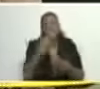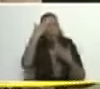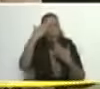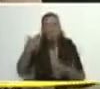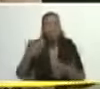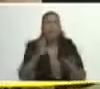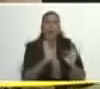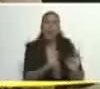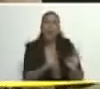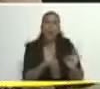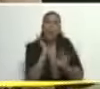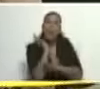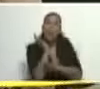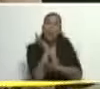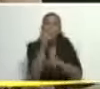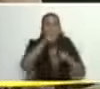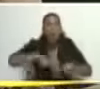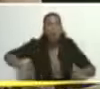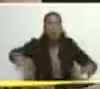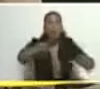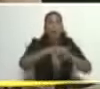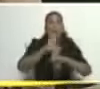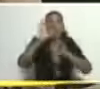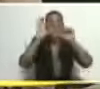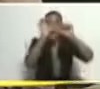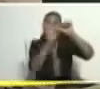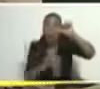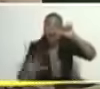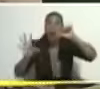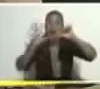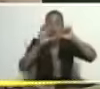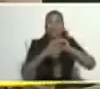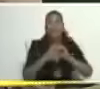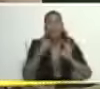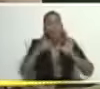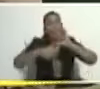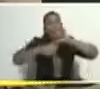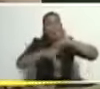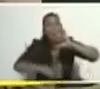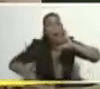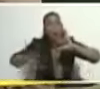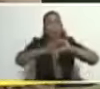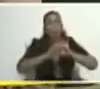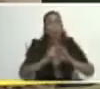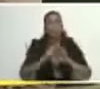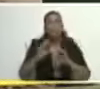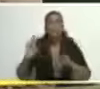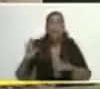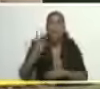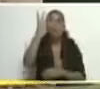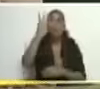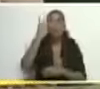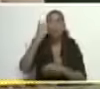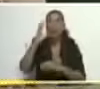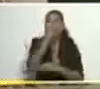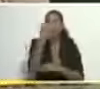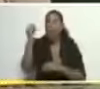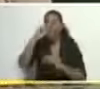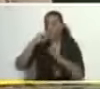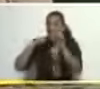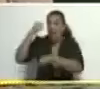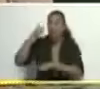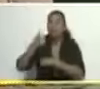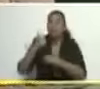saludamos el Seminario Regional del Caribe para la puesta en práctica de la cuarta década